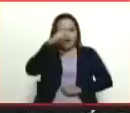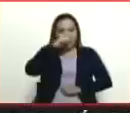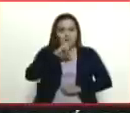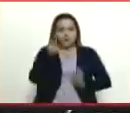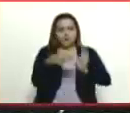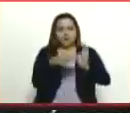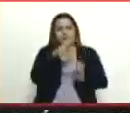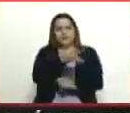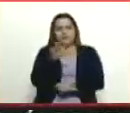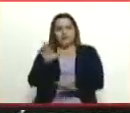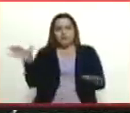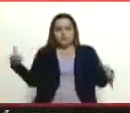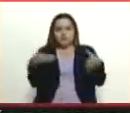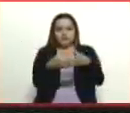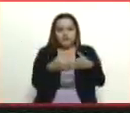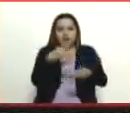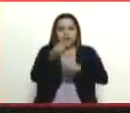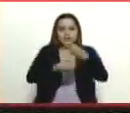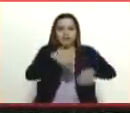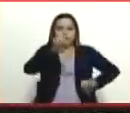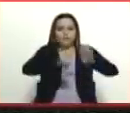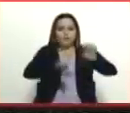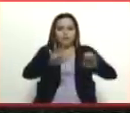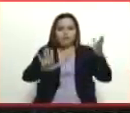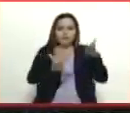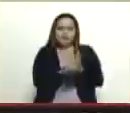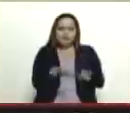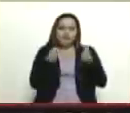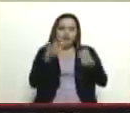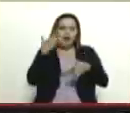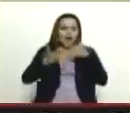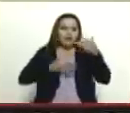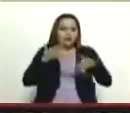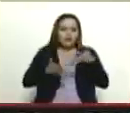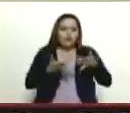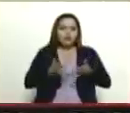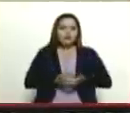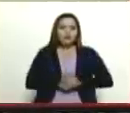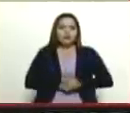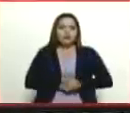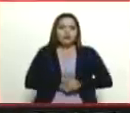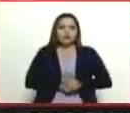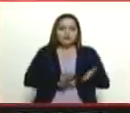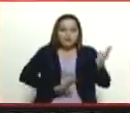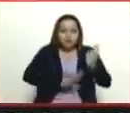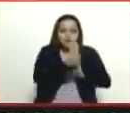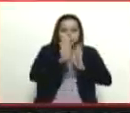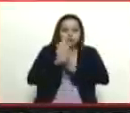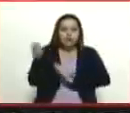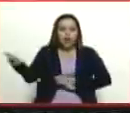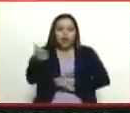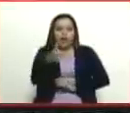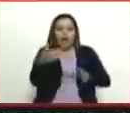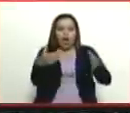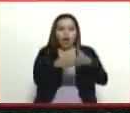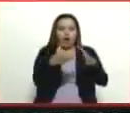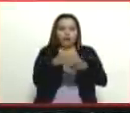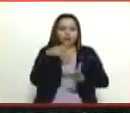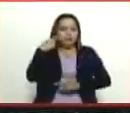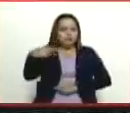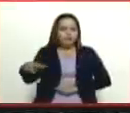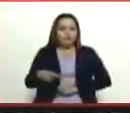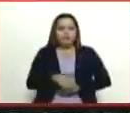reunión conjunta y hacemos evaluación de las actividades que cada sector ha venido desarrollando.